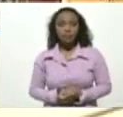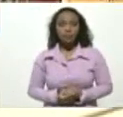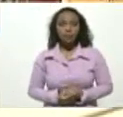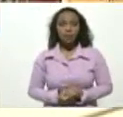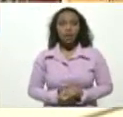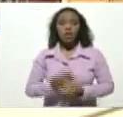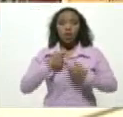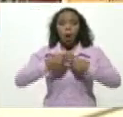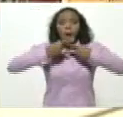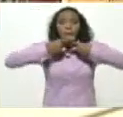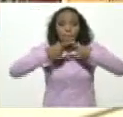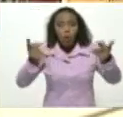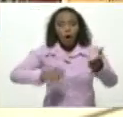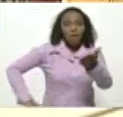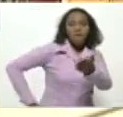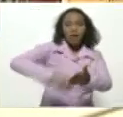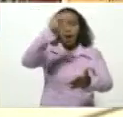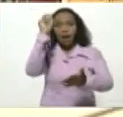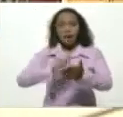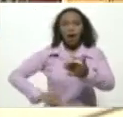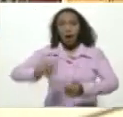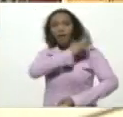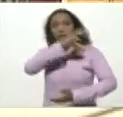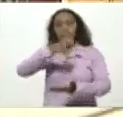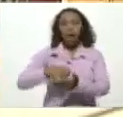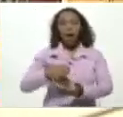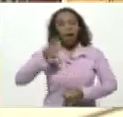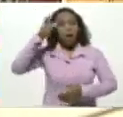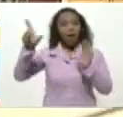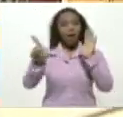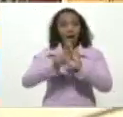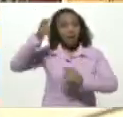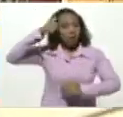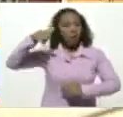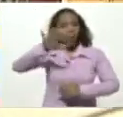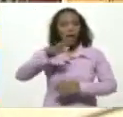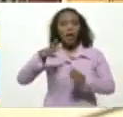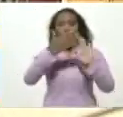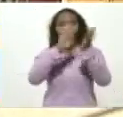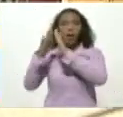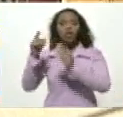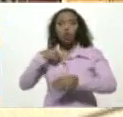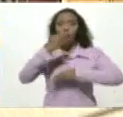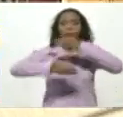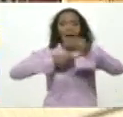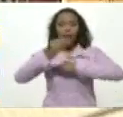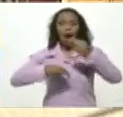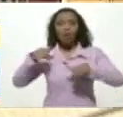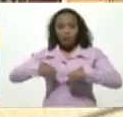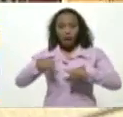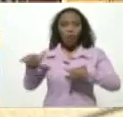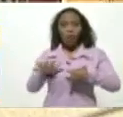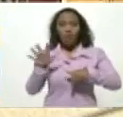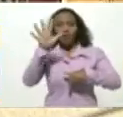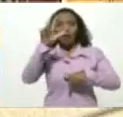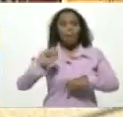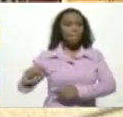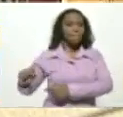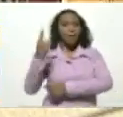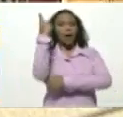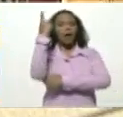promulgaré con mi firma de jefe de Estado la ley de ciudades comunales y constituiré en el Guarayra Repano la